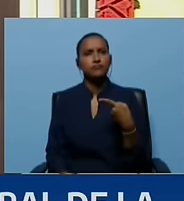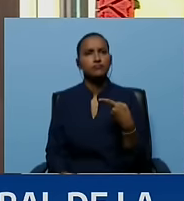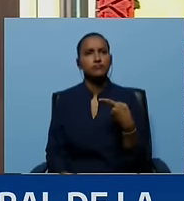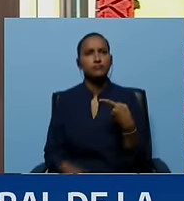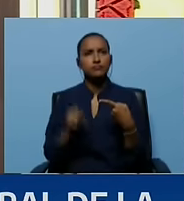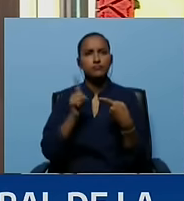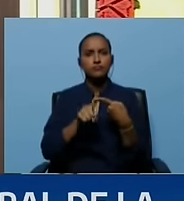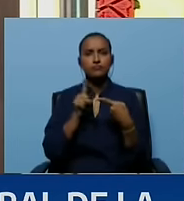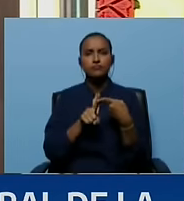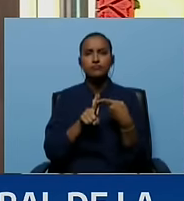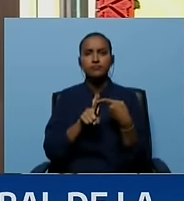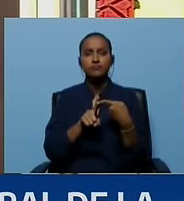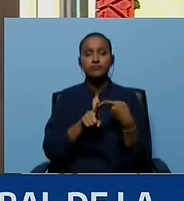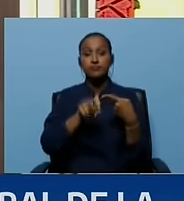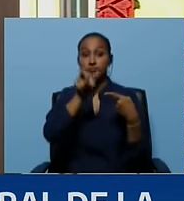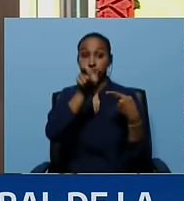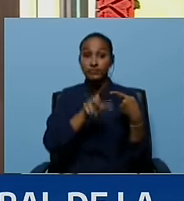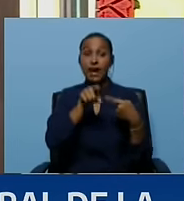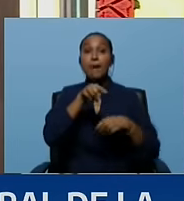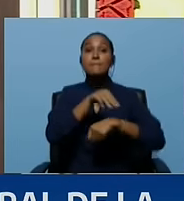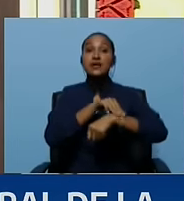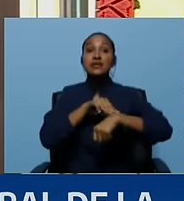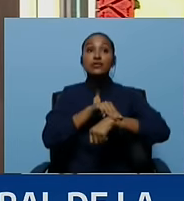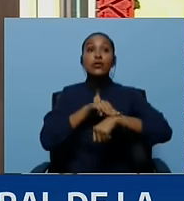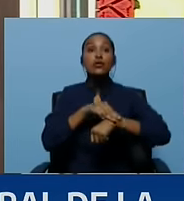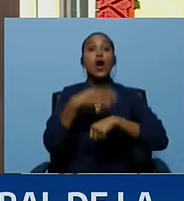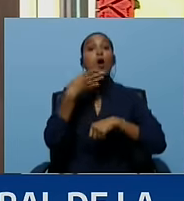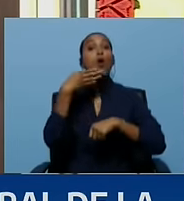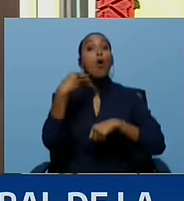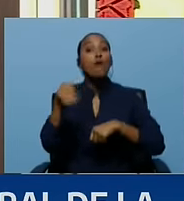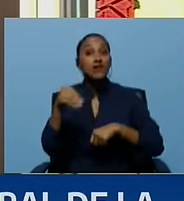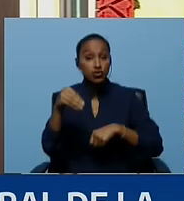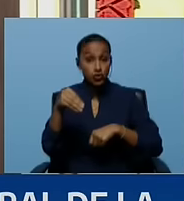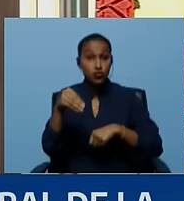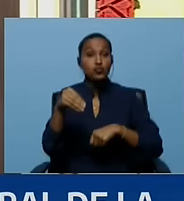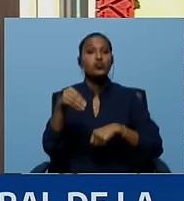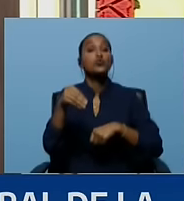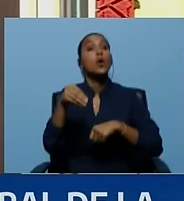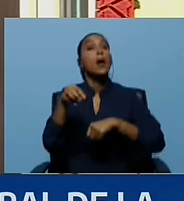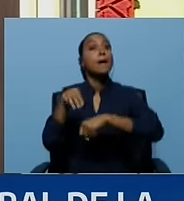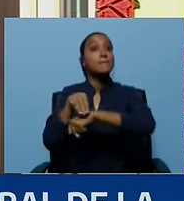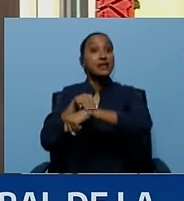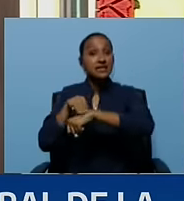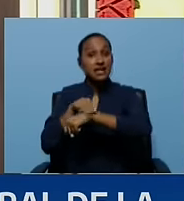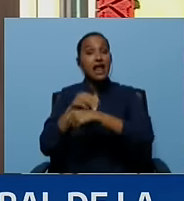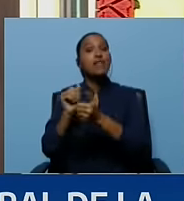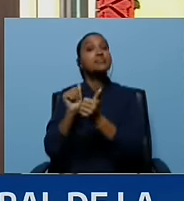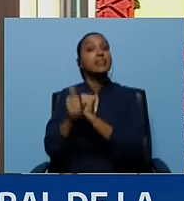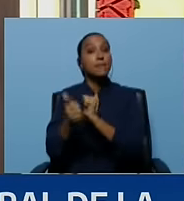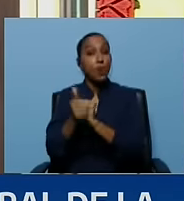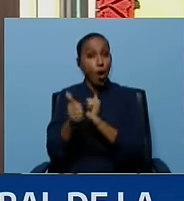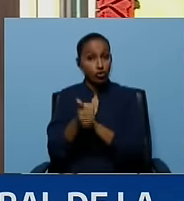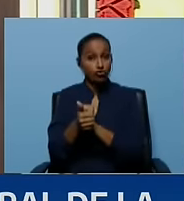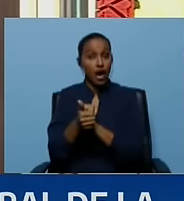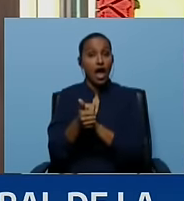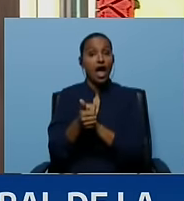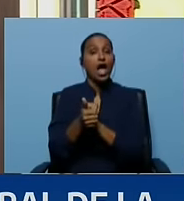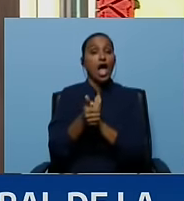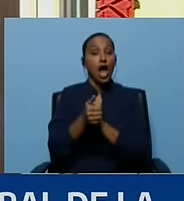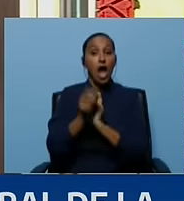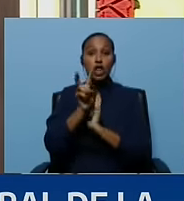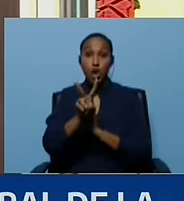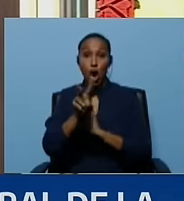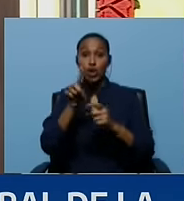colocar al Ministerio de Juventud en un plan y al Ministerio de Deporte en su plan. Y